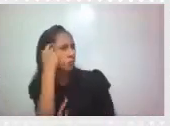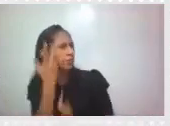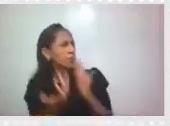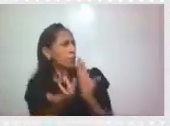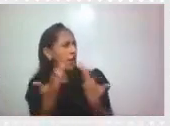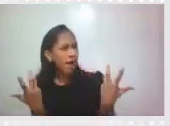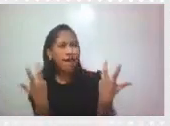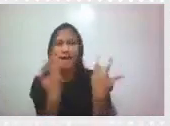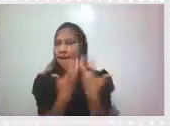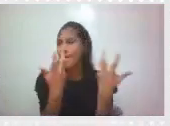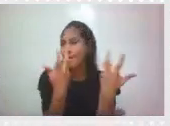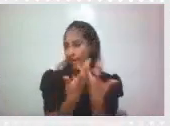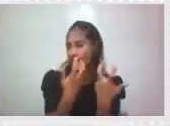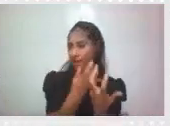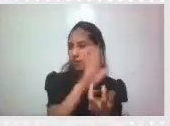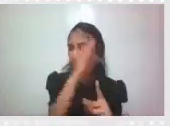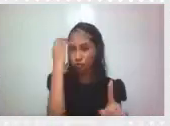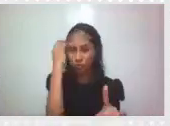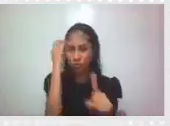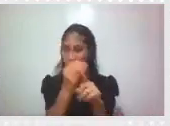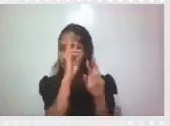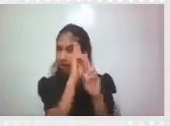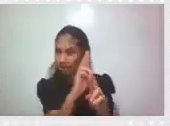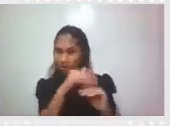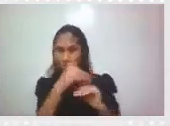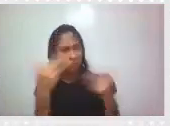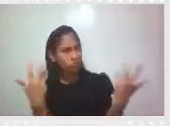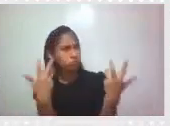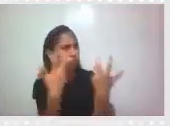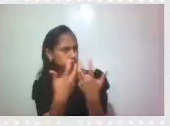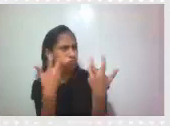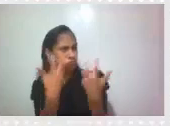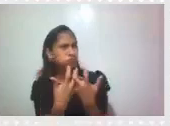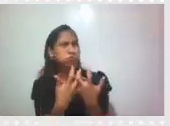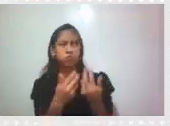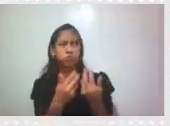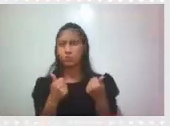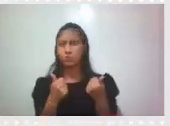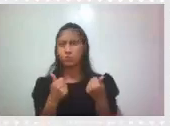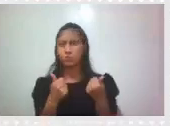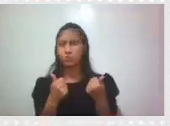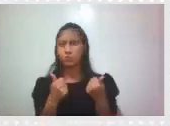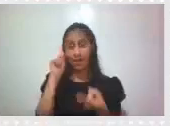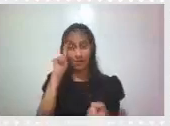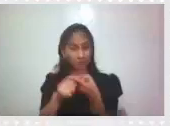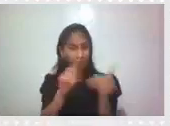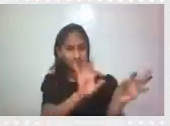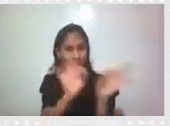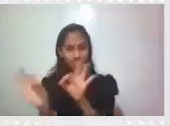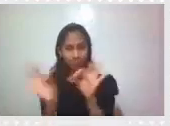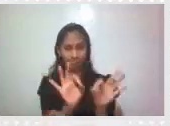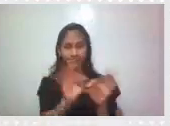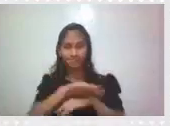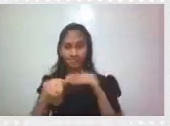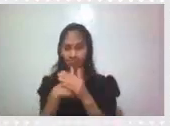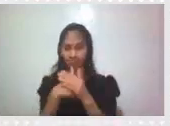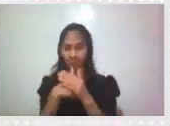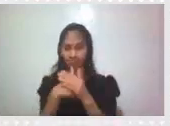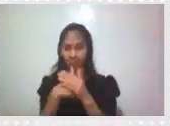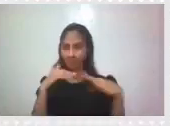entendimiento común y mutuo y, por lo tanto, apuntar hacia una misma meta. Otro eje